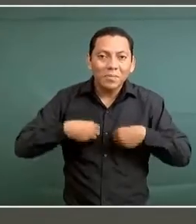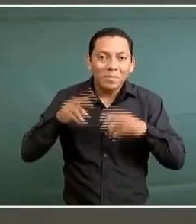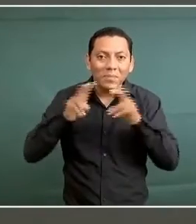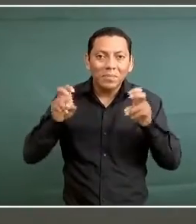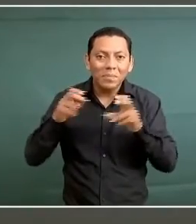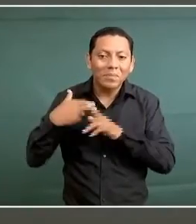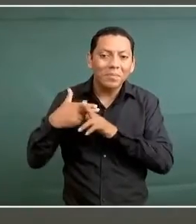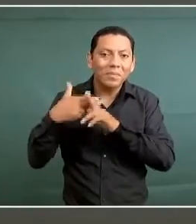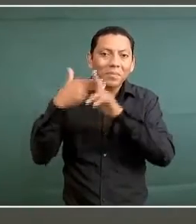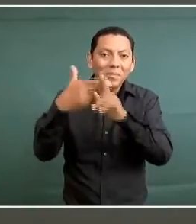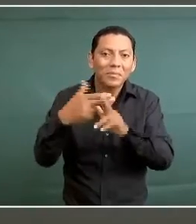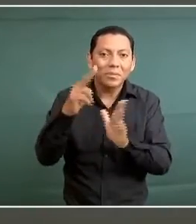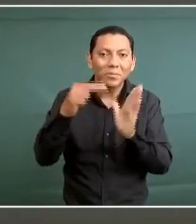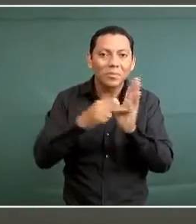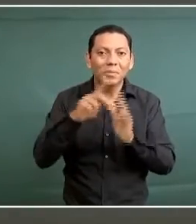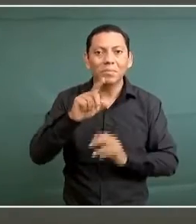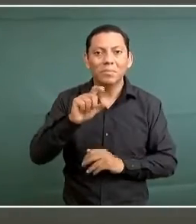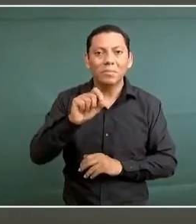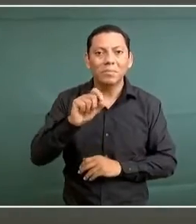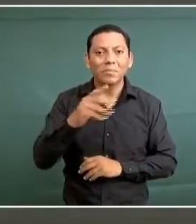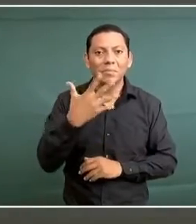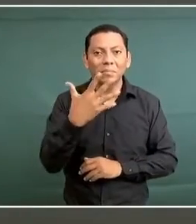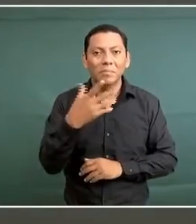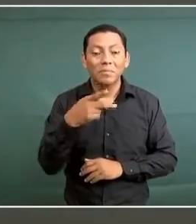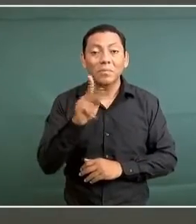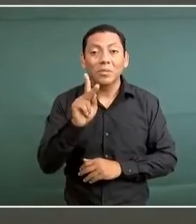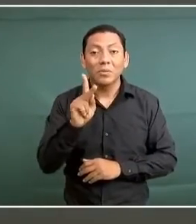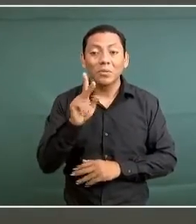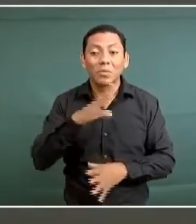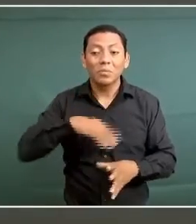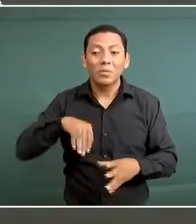dos mil veinticinco pero son ochenta mil